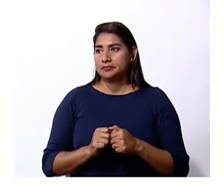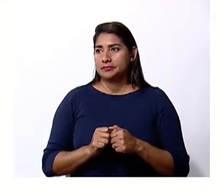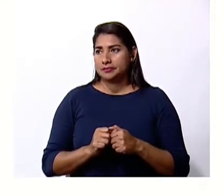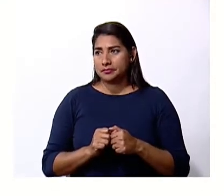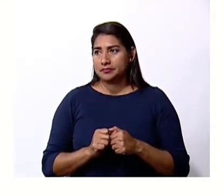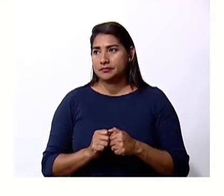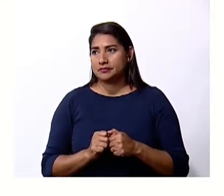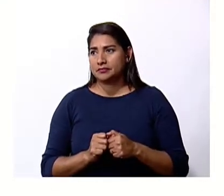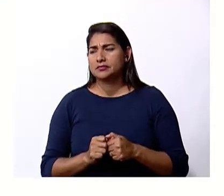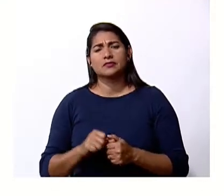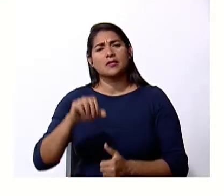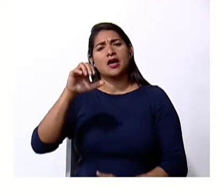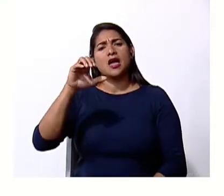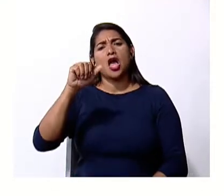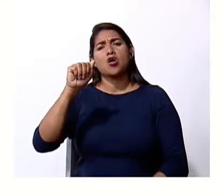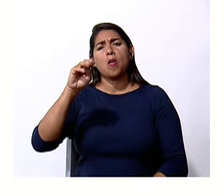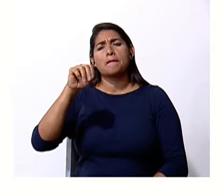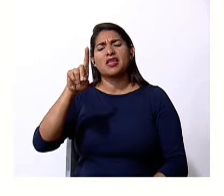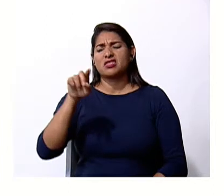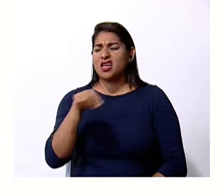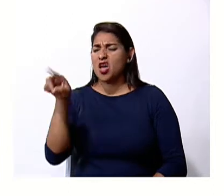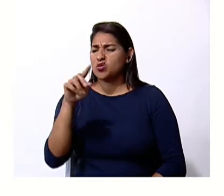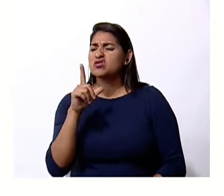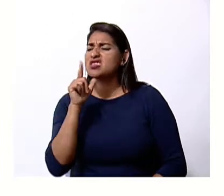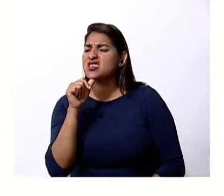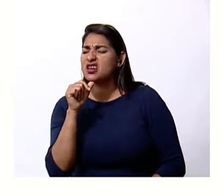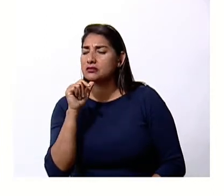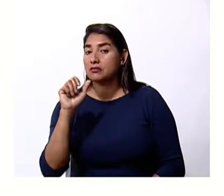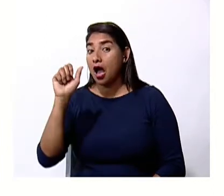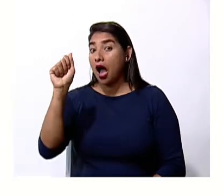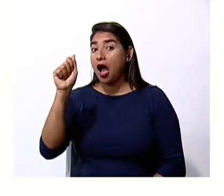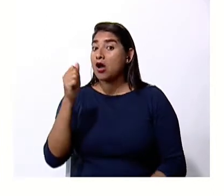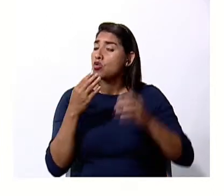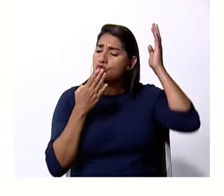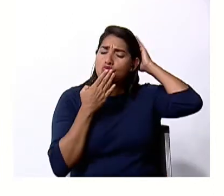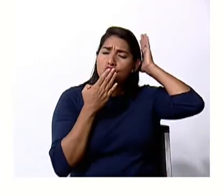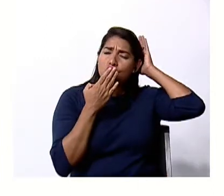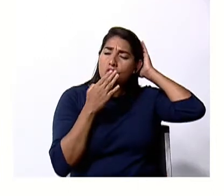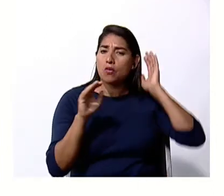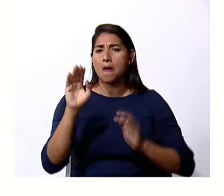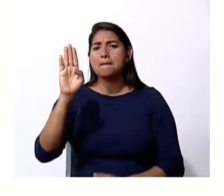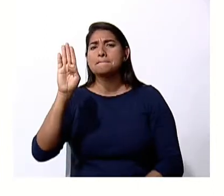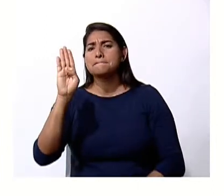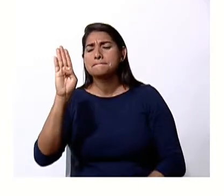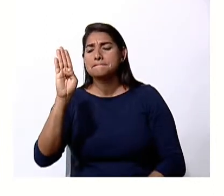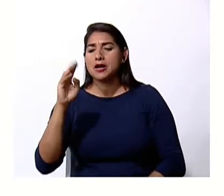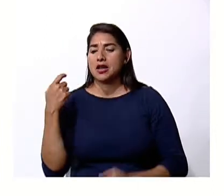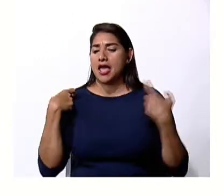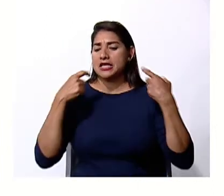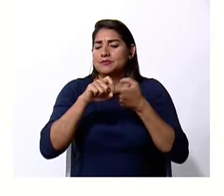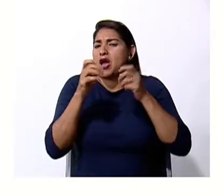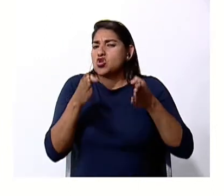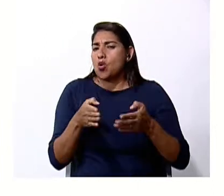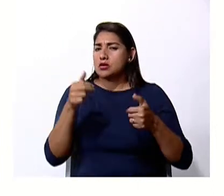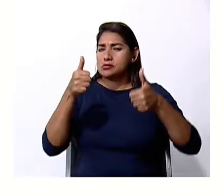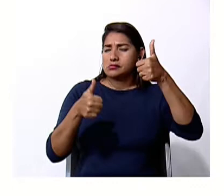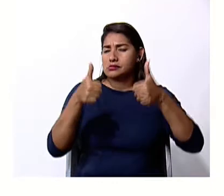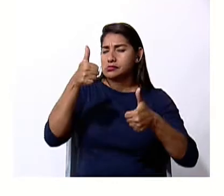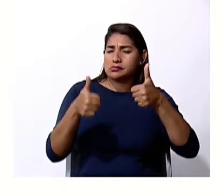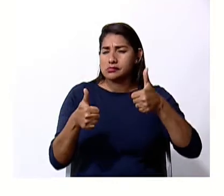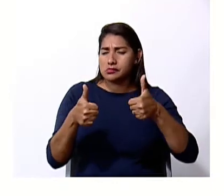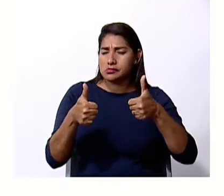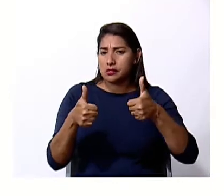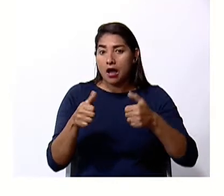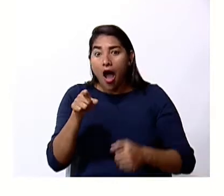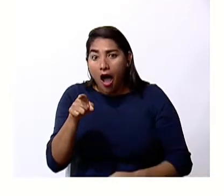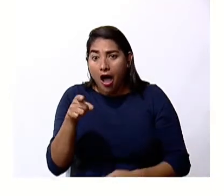¿Quiénes eran los encomenderos? A, los indígenas o B, los españoles. ¿Cómo que